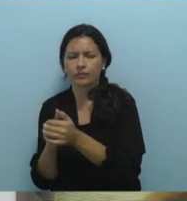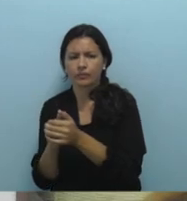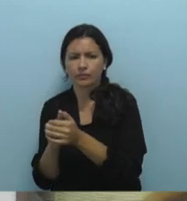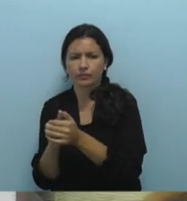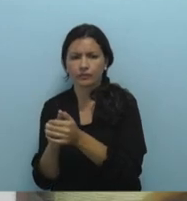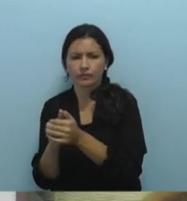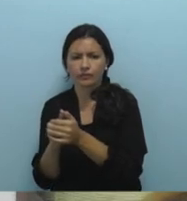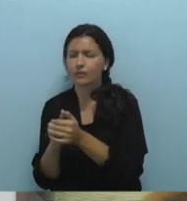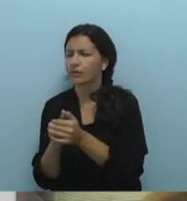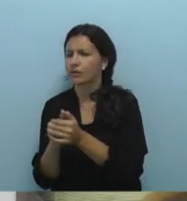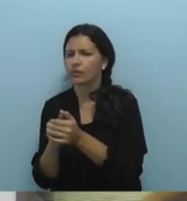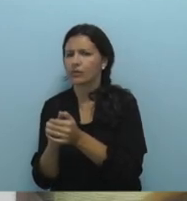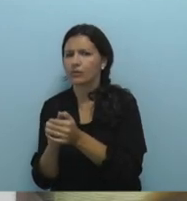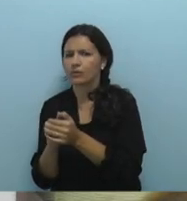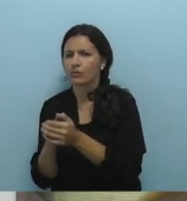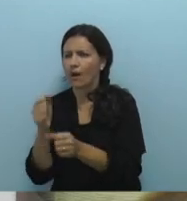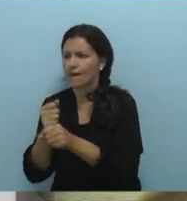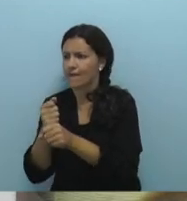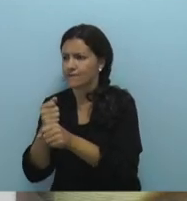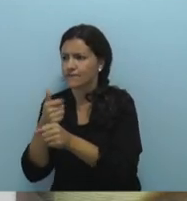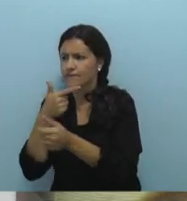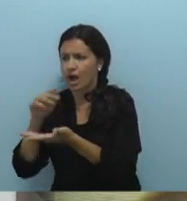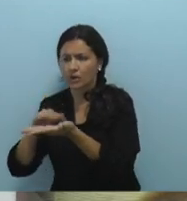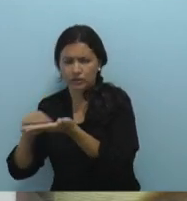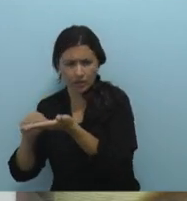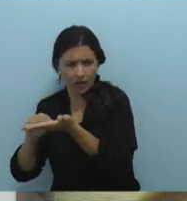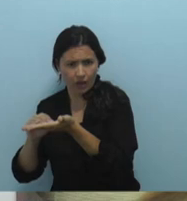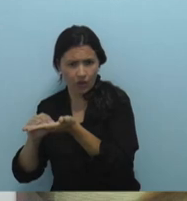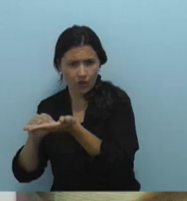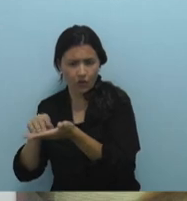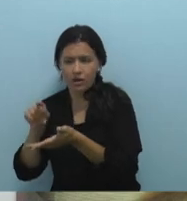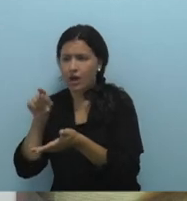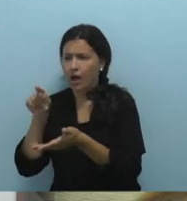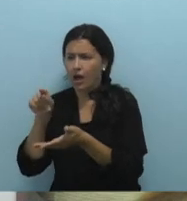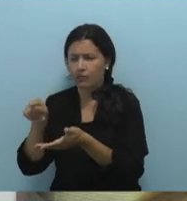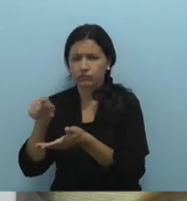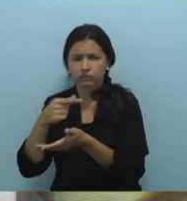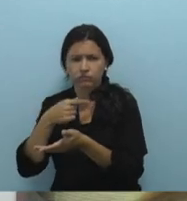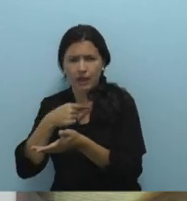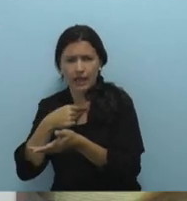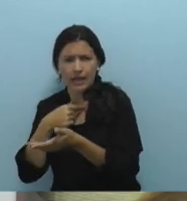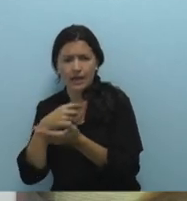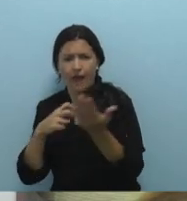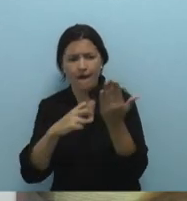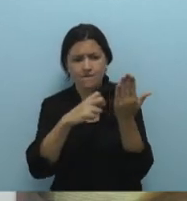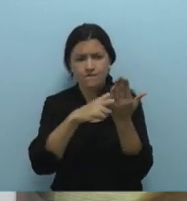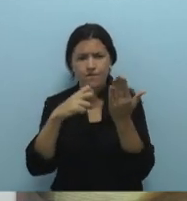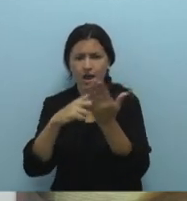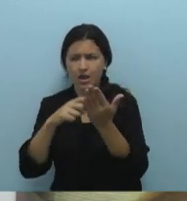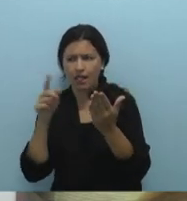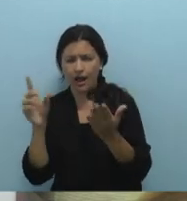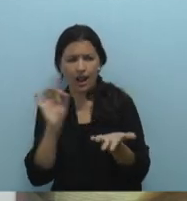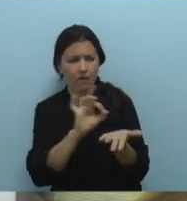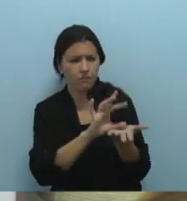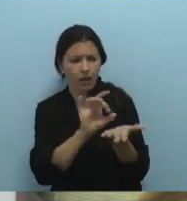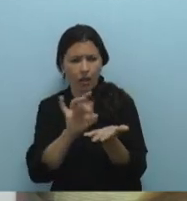Matías Edris y Luis Echapapietra. Por dicho del propio senador Armando Traferri, esto era así porque entendía que estos